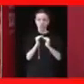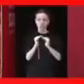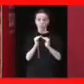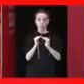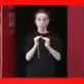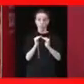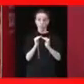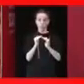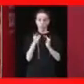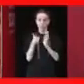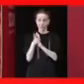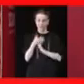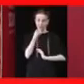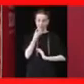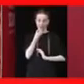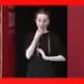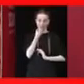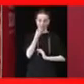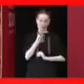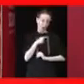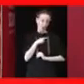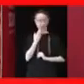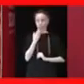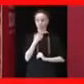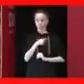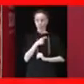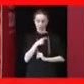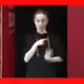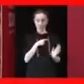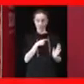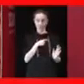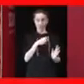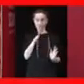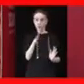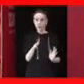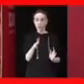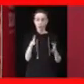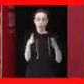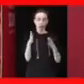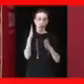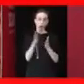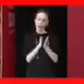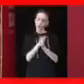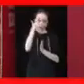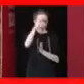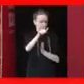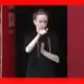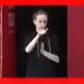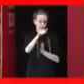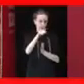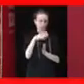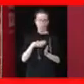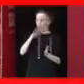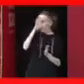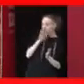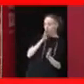el corazón del socialismo democrático por tanto compañeros dejemos de encubrirnos